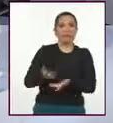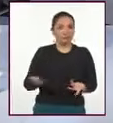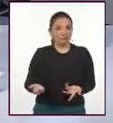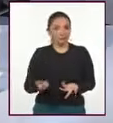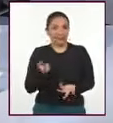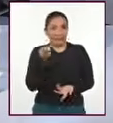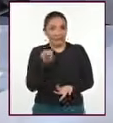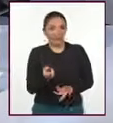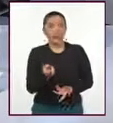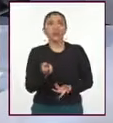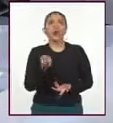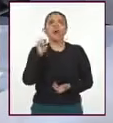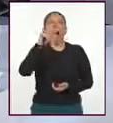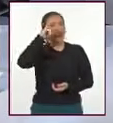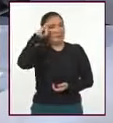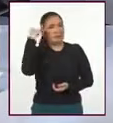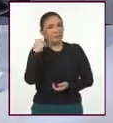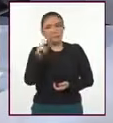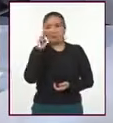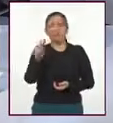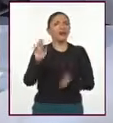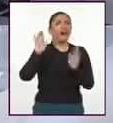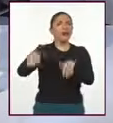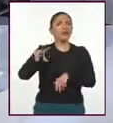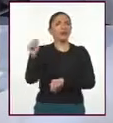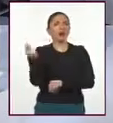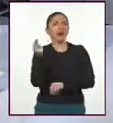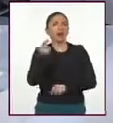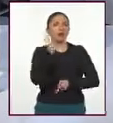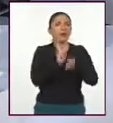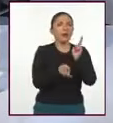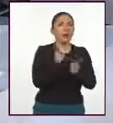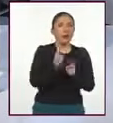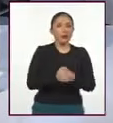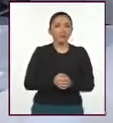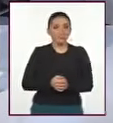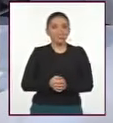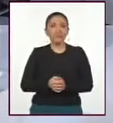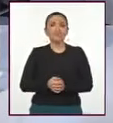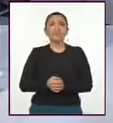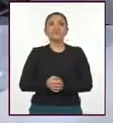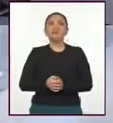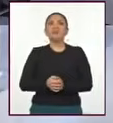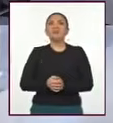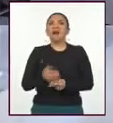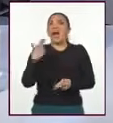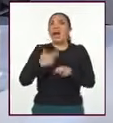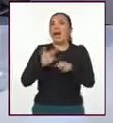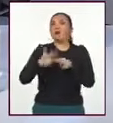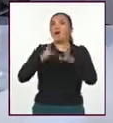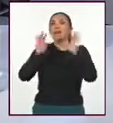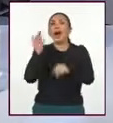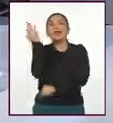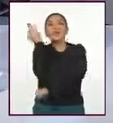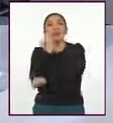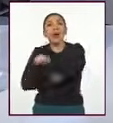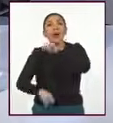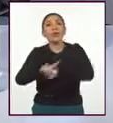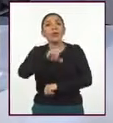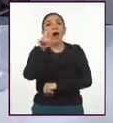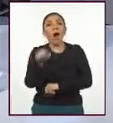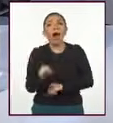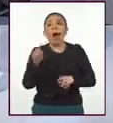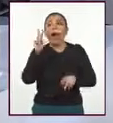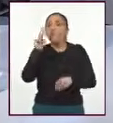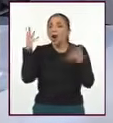normalizado, algo que se invisibiliza y que pues realmente hace que uno no se dé cuenta hasta mucho tiempo después de que realmente se estaba afectando